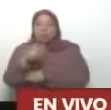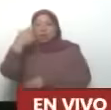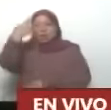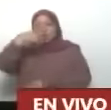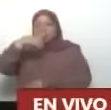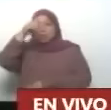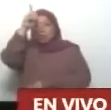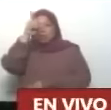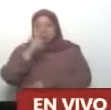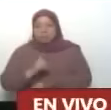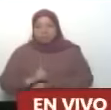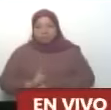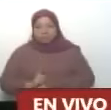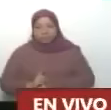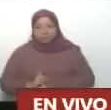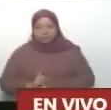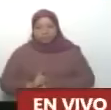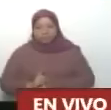discapacidad.